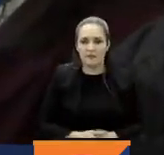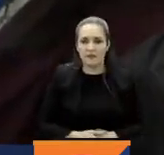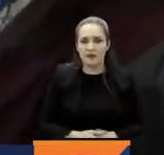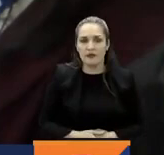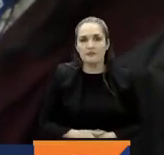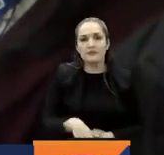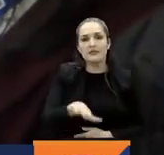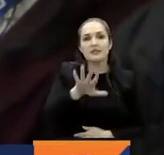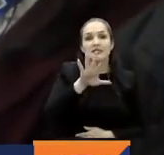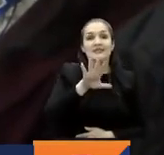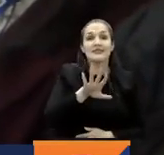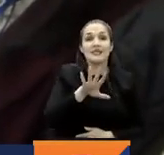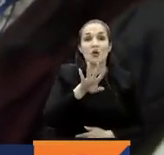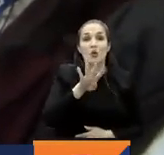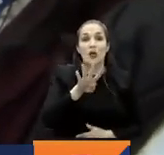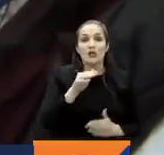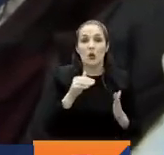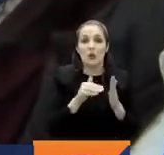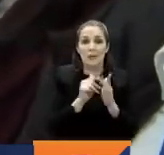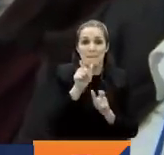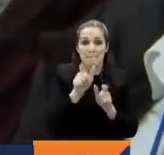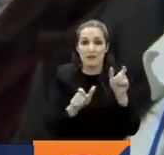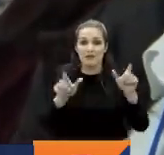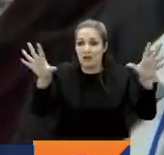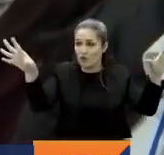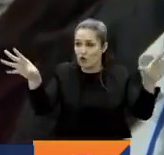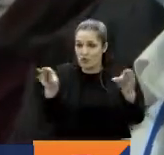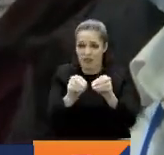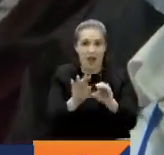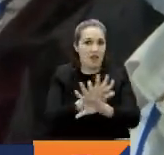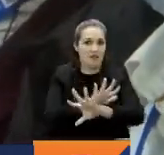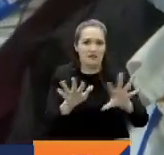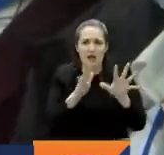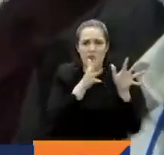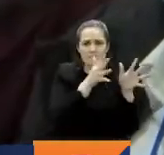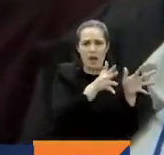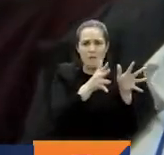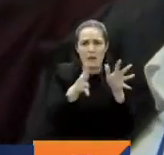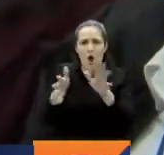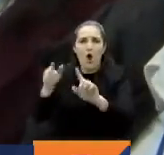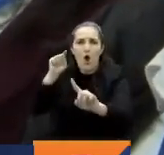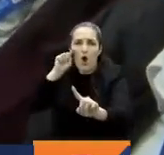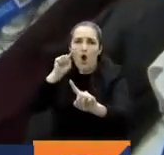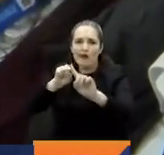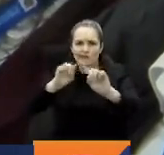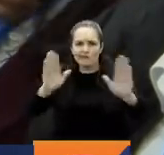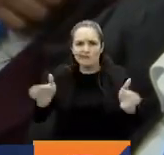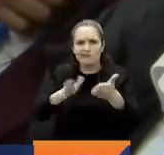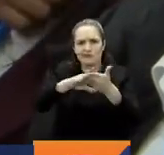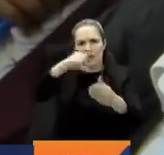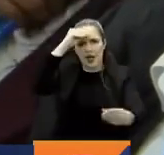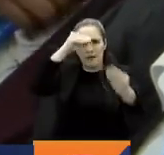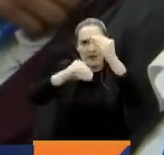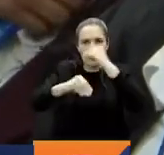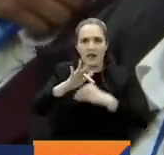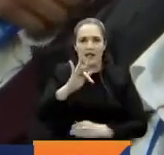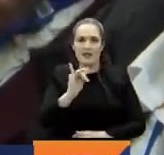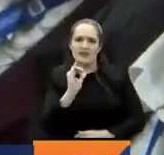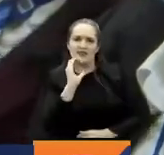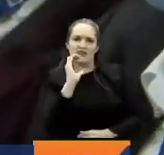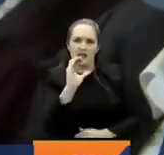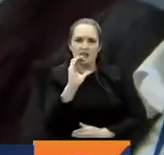54.000 ciudadanos que hoy hacen parte de este programa de Misión TIC, donde se están formando y donde los